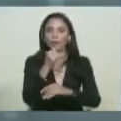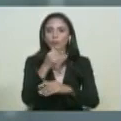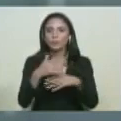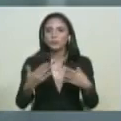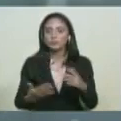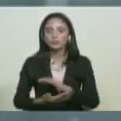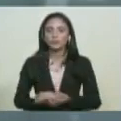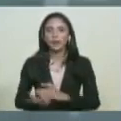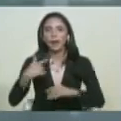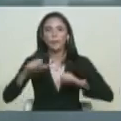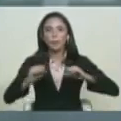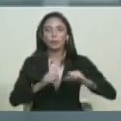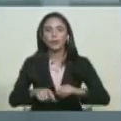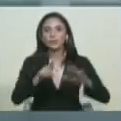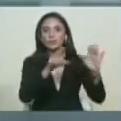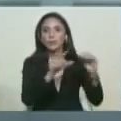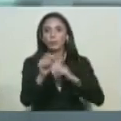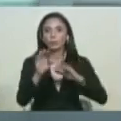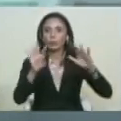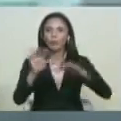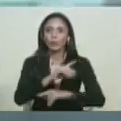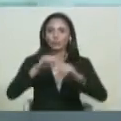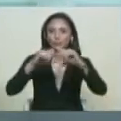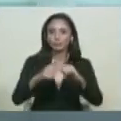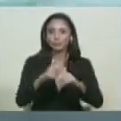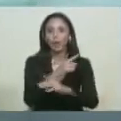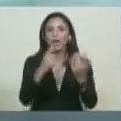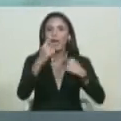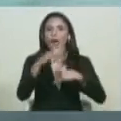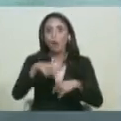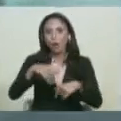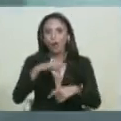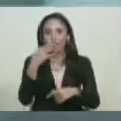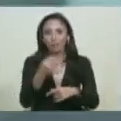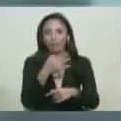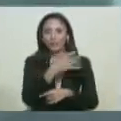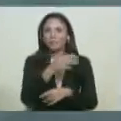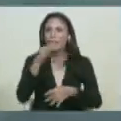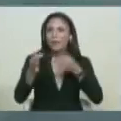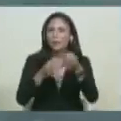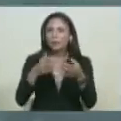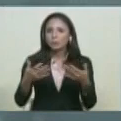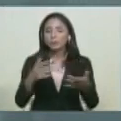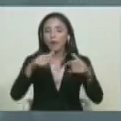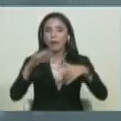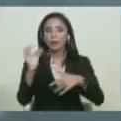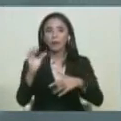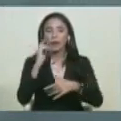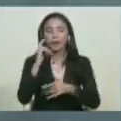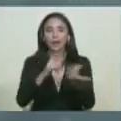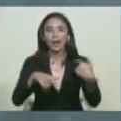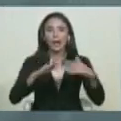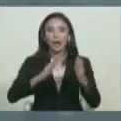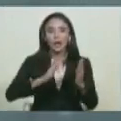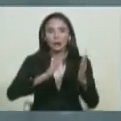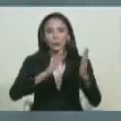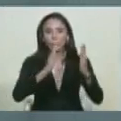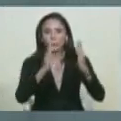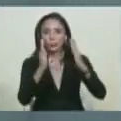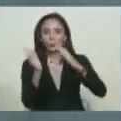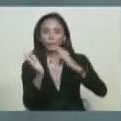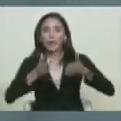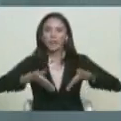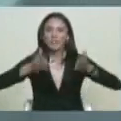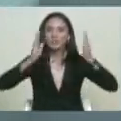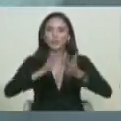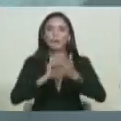destacar que es un temblor de 6.9 que se registró en horas de la tarde. Comentaba que en Caracas se registró una inclinación en el edificio